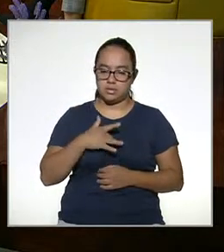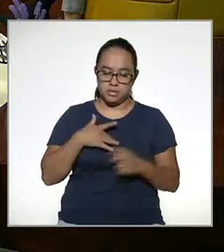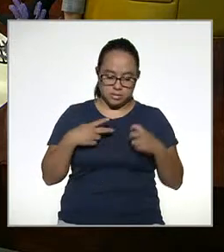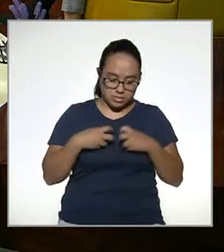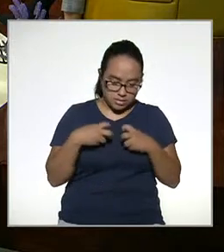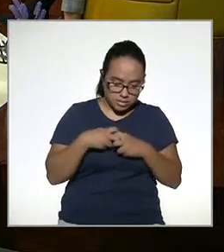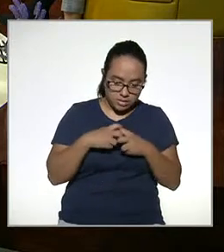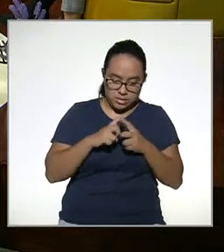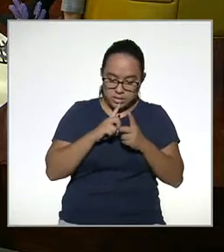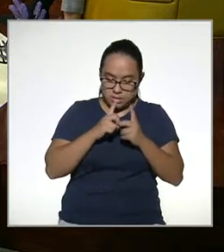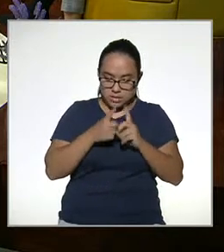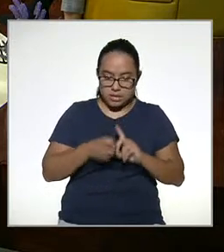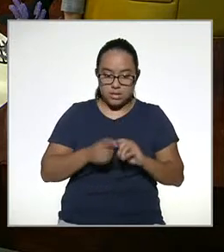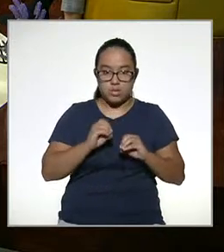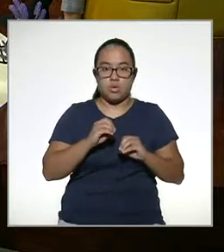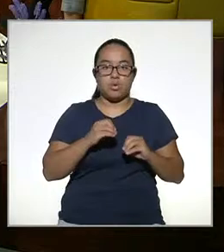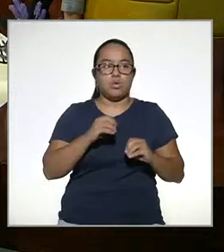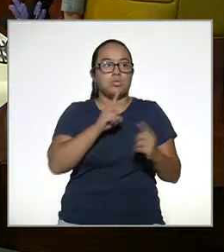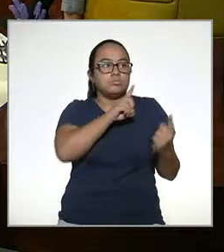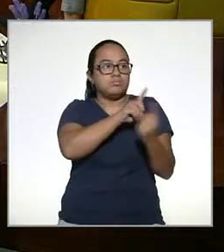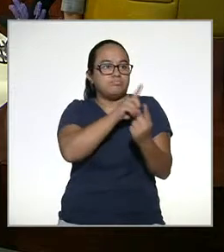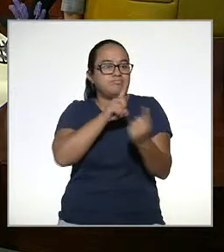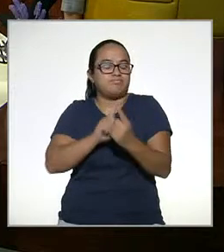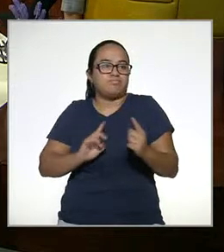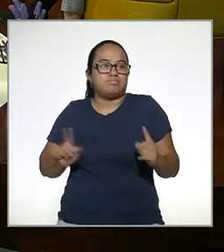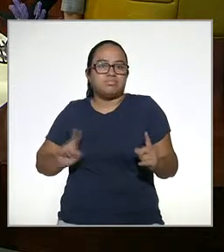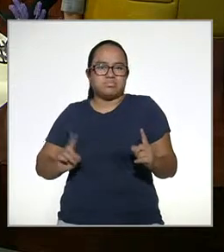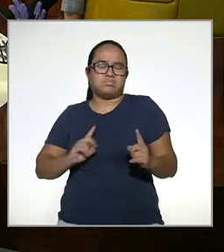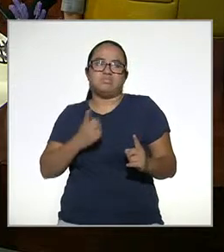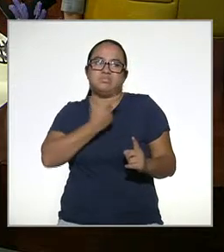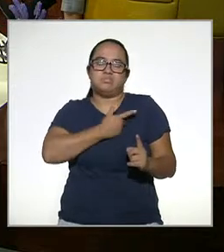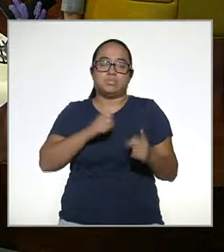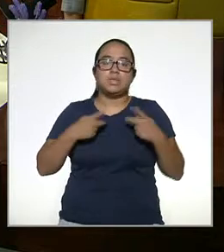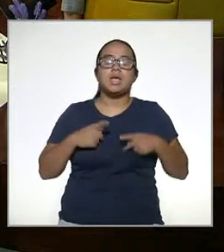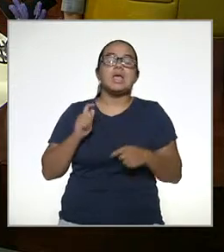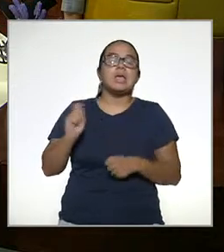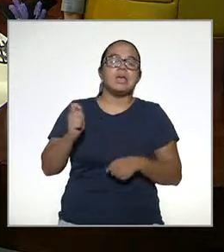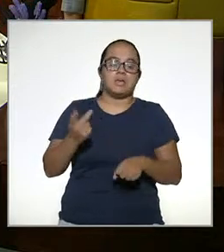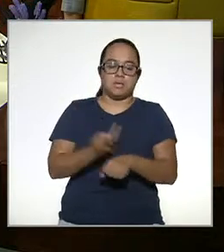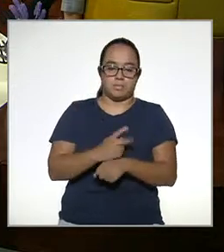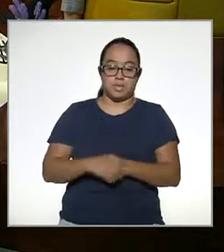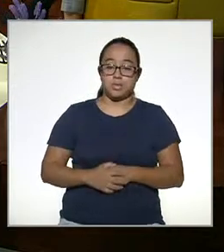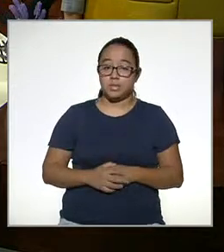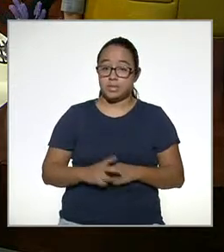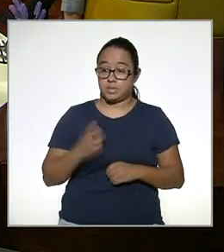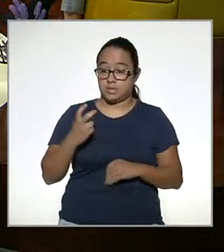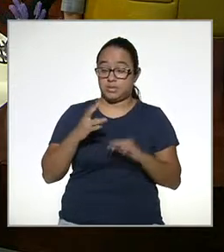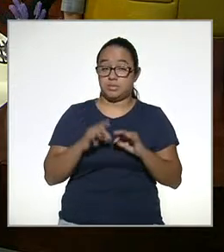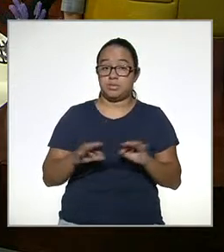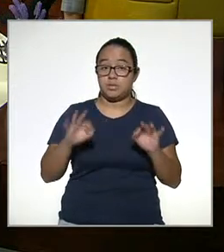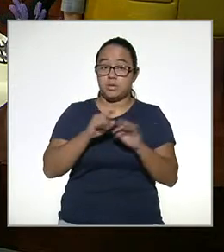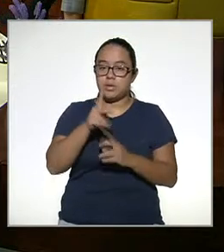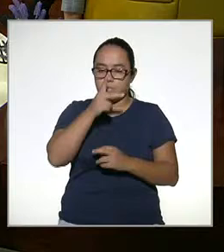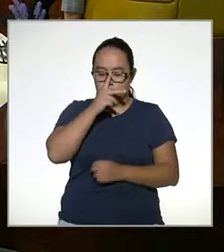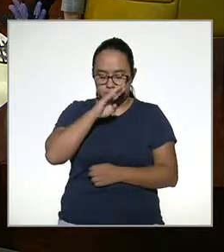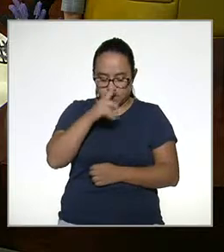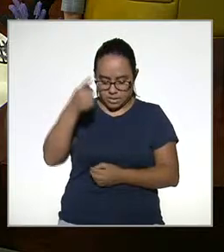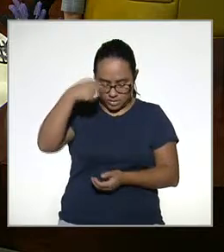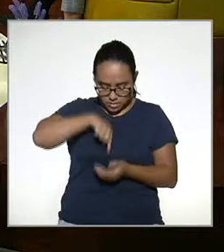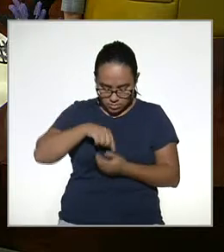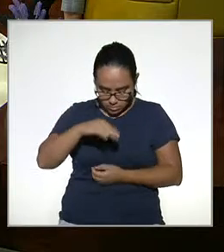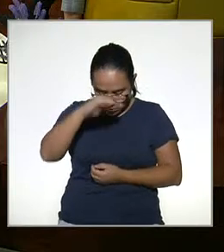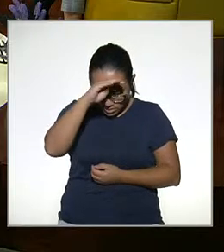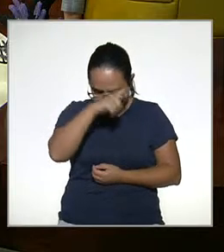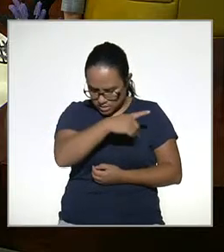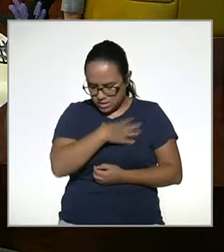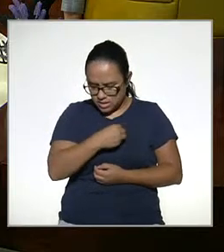depresión, ¿no? O es un chico introvertido, ¿qué pasa con él? Entonces, bueno, creo que eso es muy importante, ¿no? Que un padre se pregunte qué está pasando con